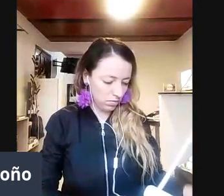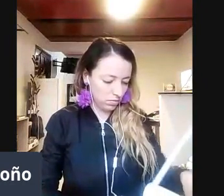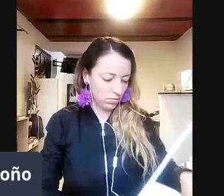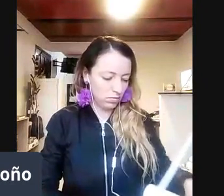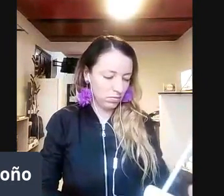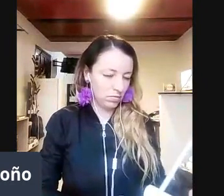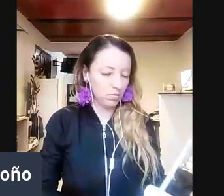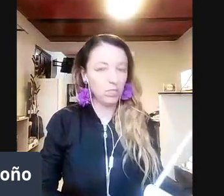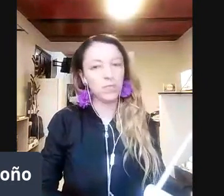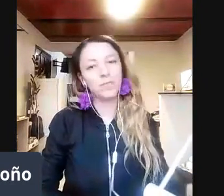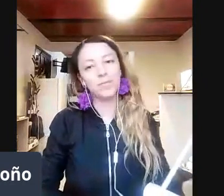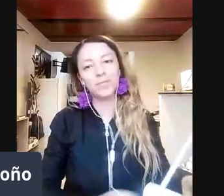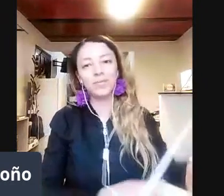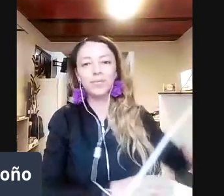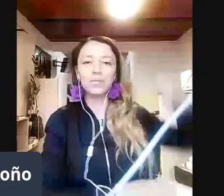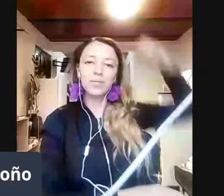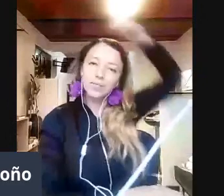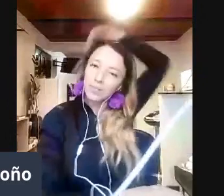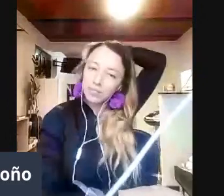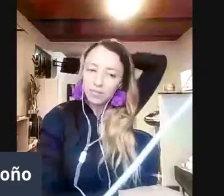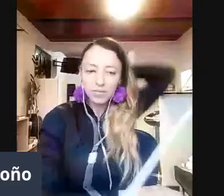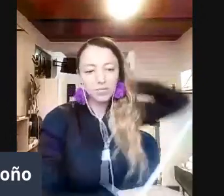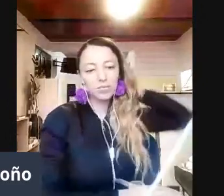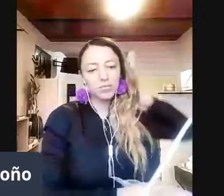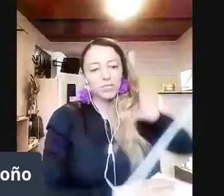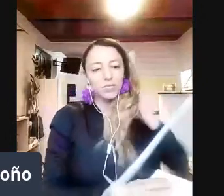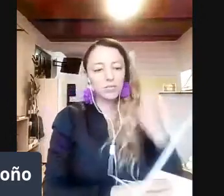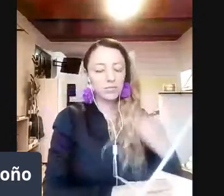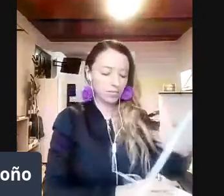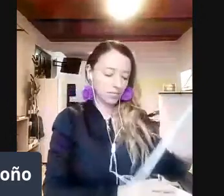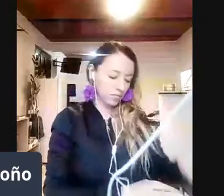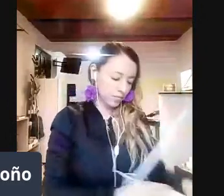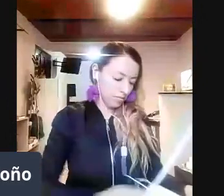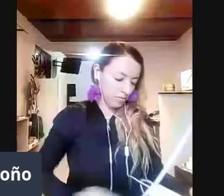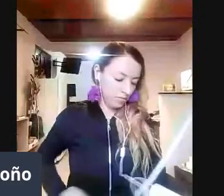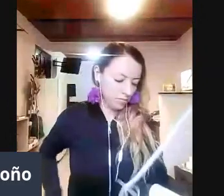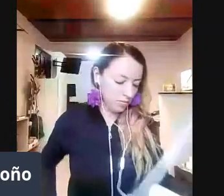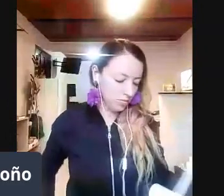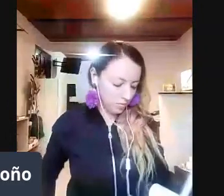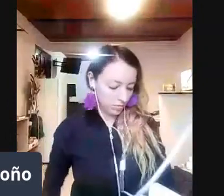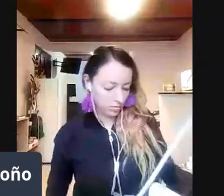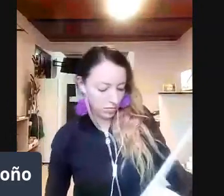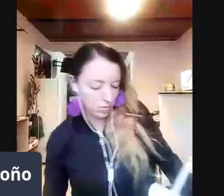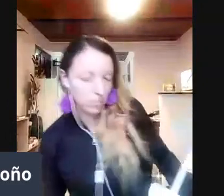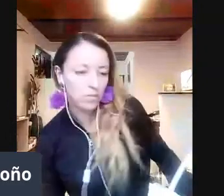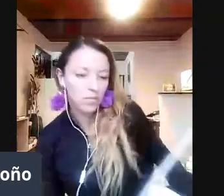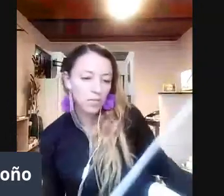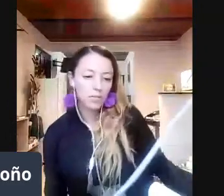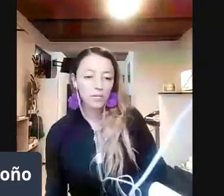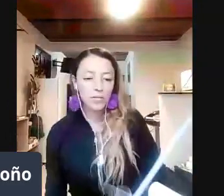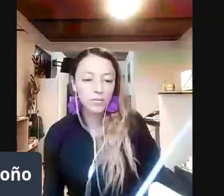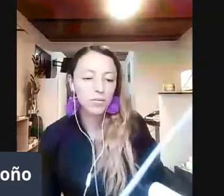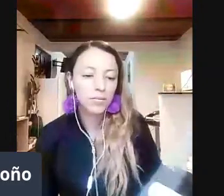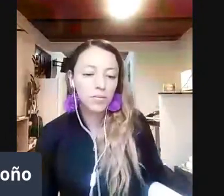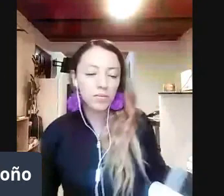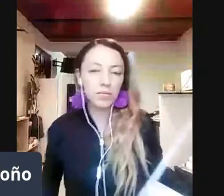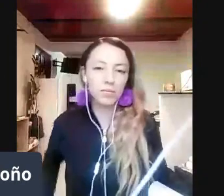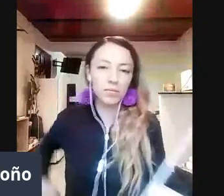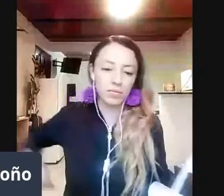eso es verdadero o no es tan verdadero y lo que yo asumo es que desaparecieron